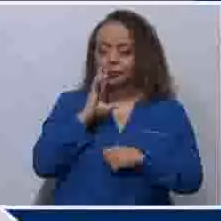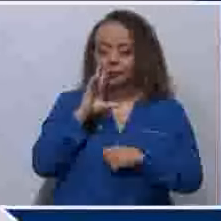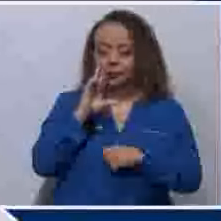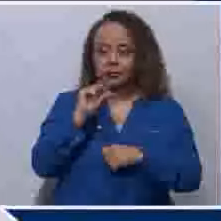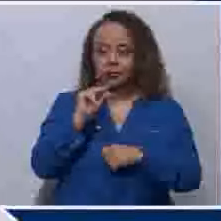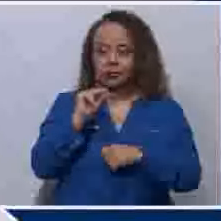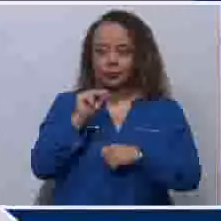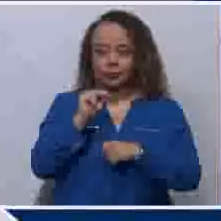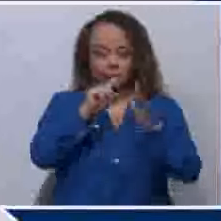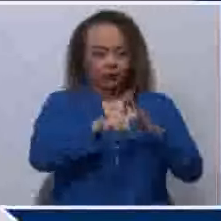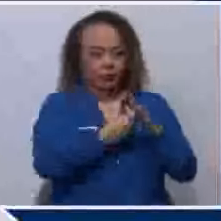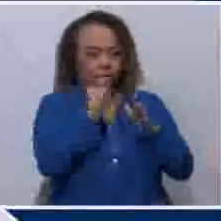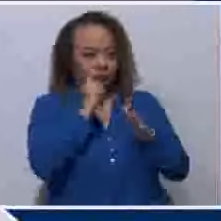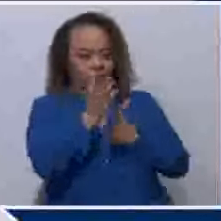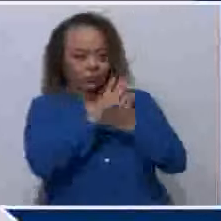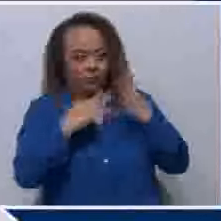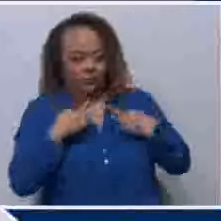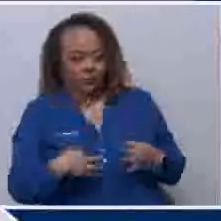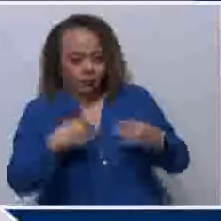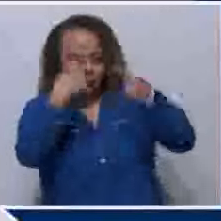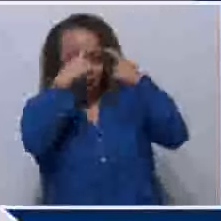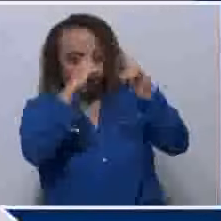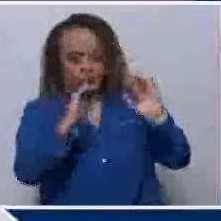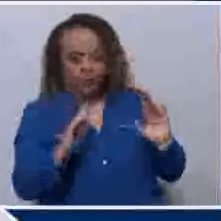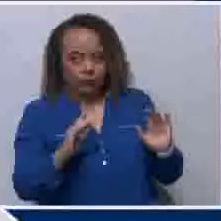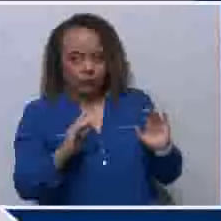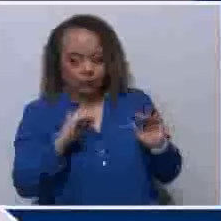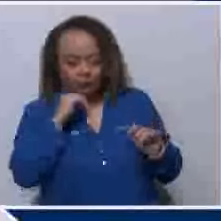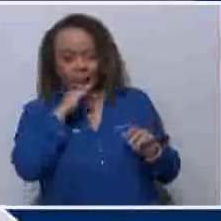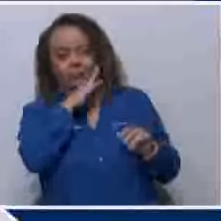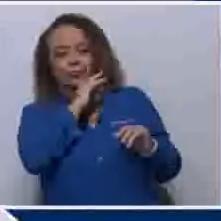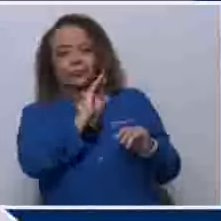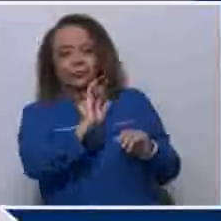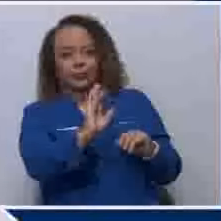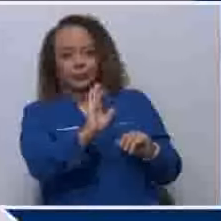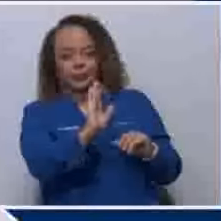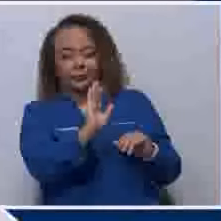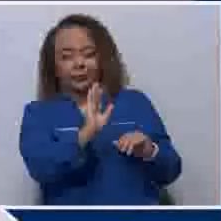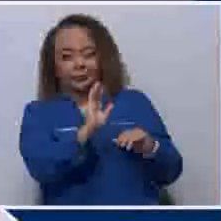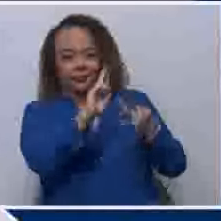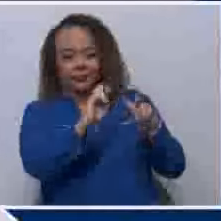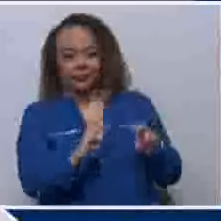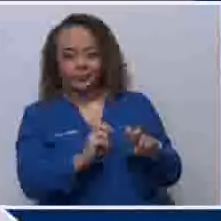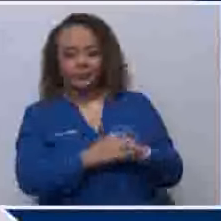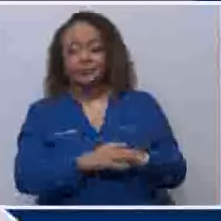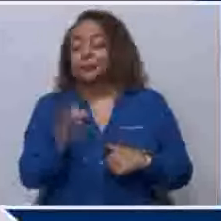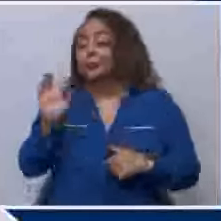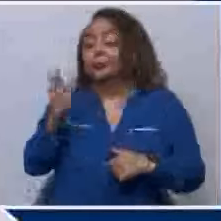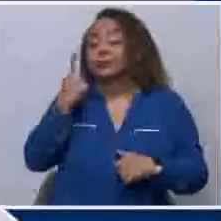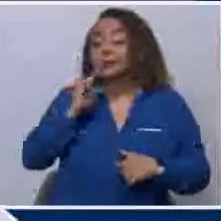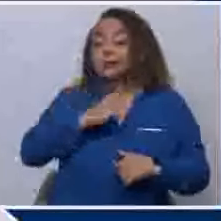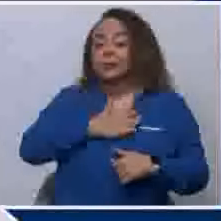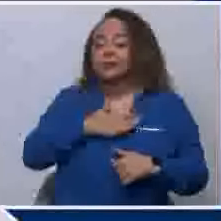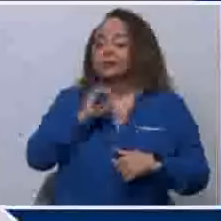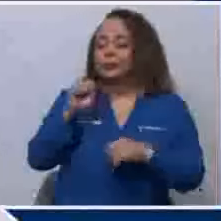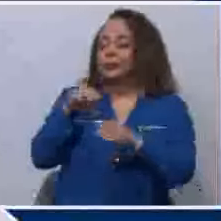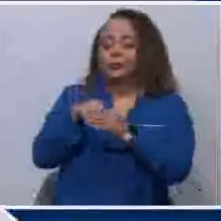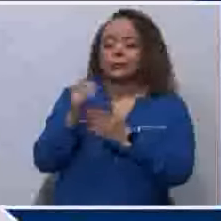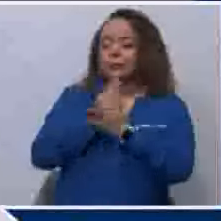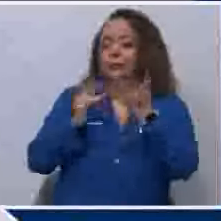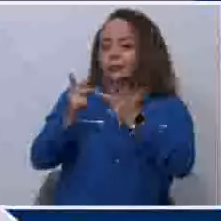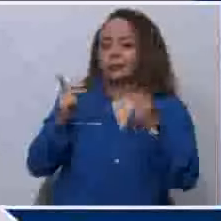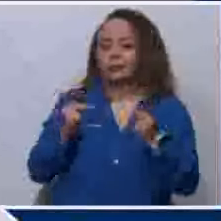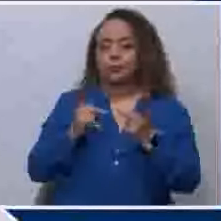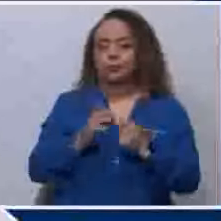poniendo. Comentaste primero por la parte del biotipo famoso, por ejemplo, que contaminó casi que en el análisis. Pero para mí sí cuenta en algunas